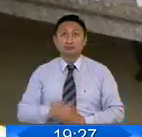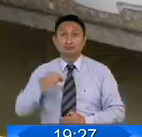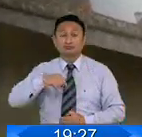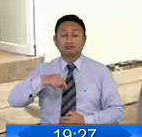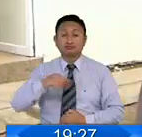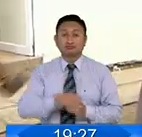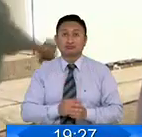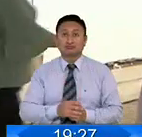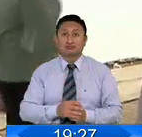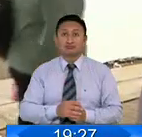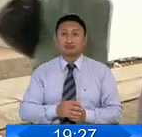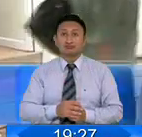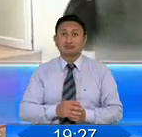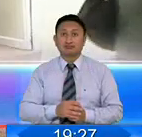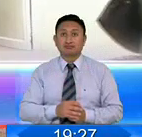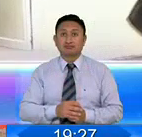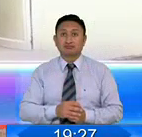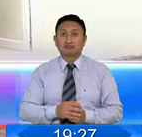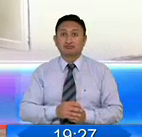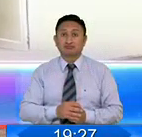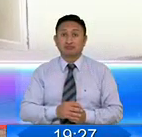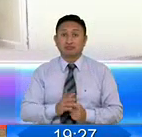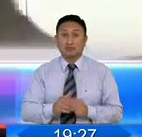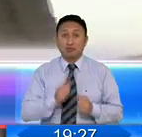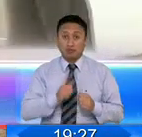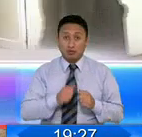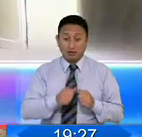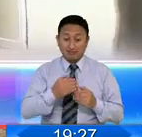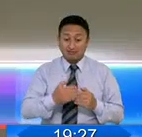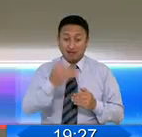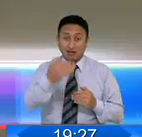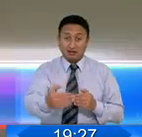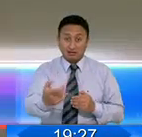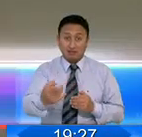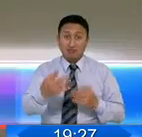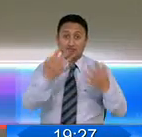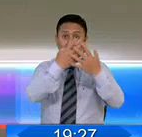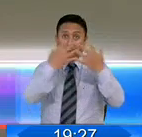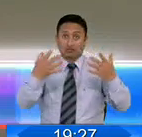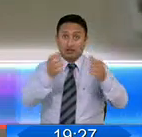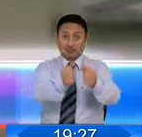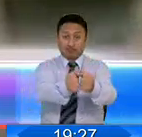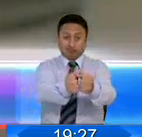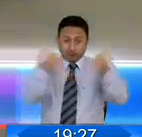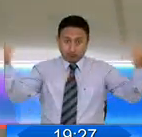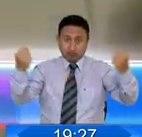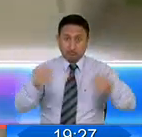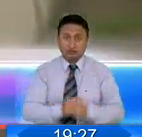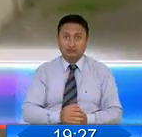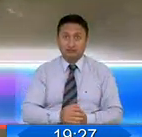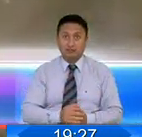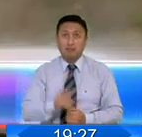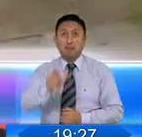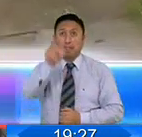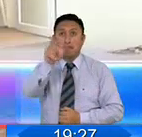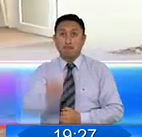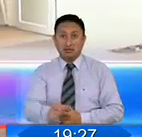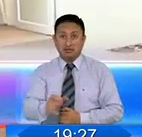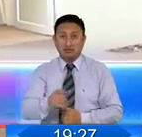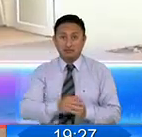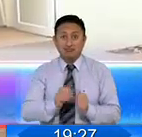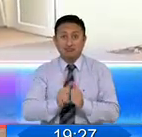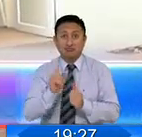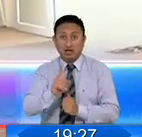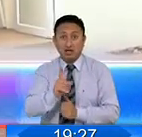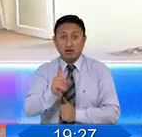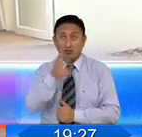hay una ventana con rejas, la cual ha sido violentada. y luego esta persona va a cada una de las